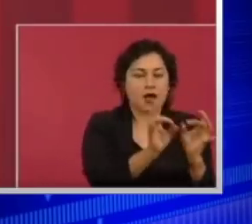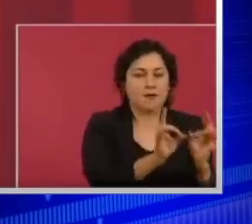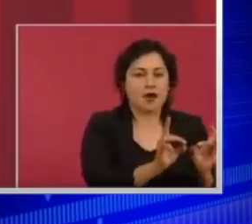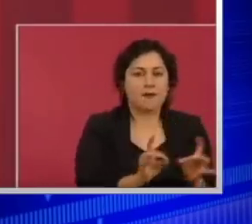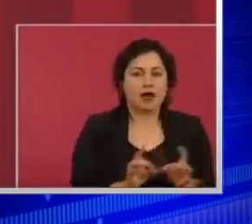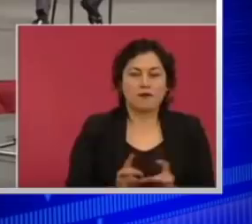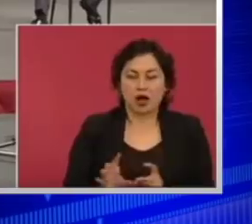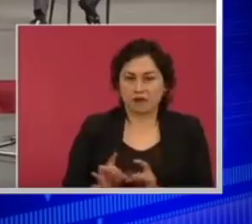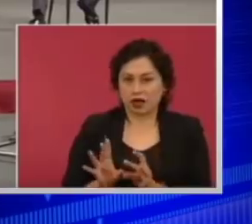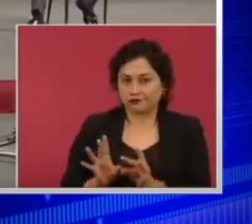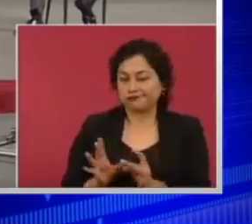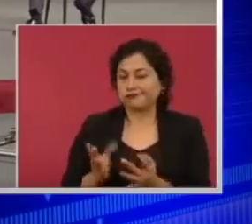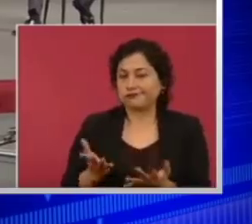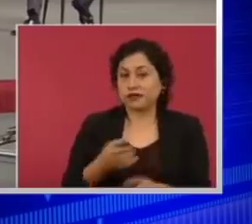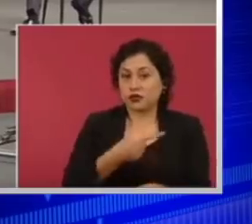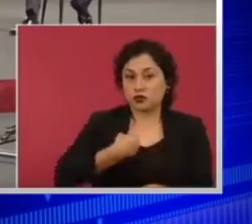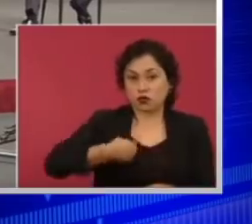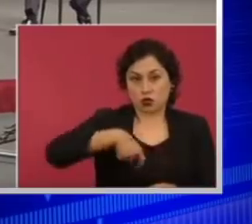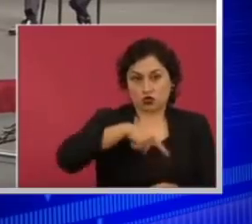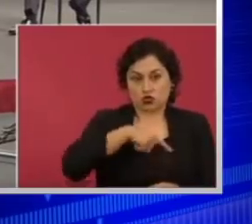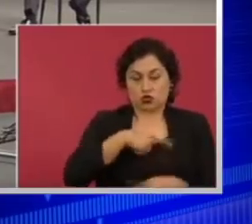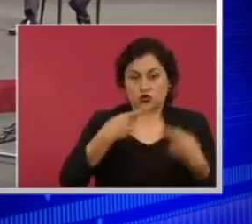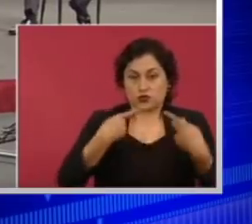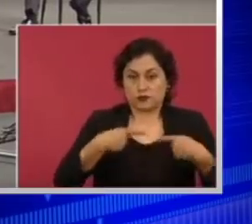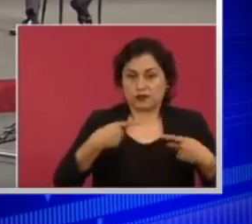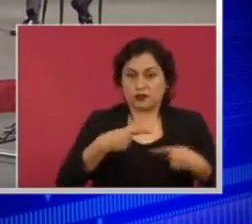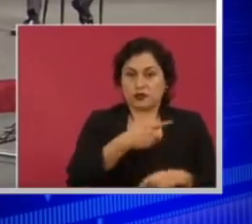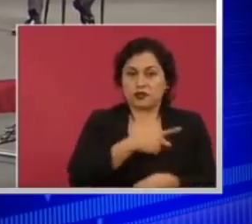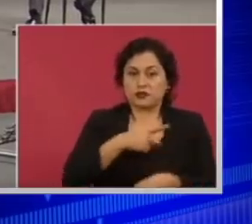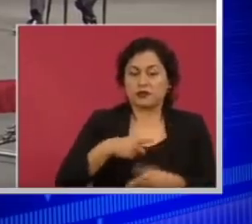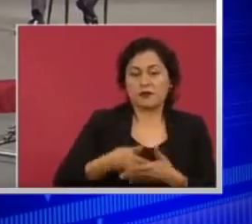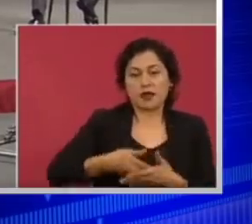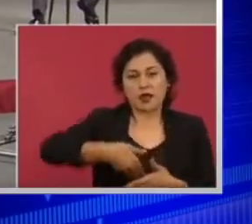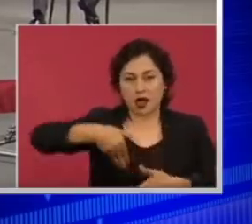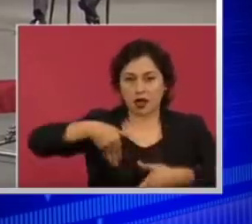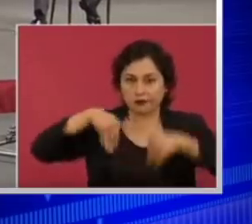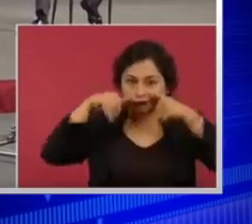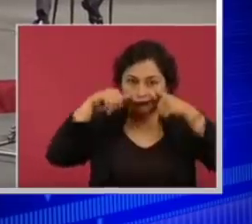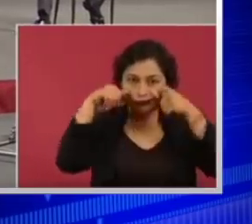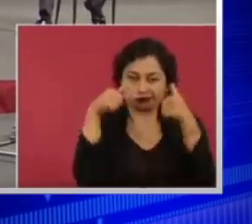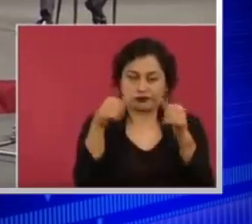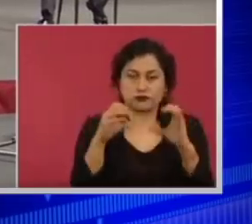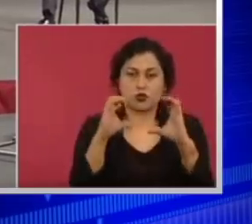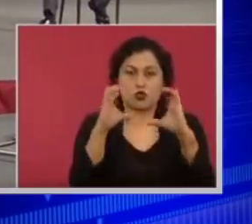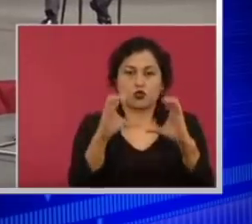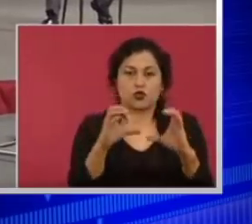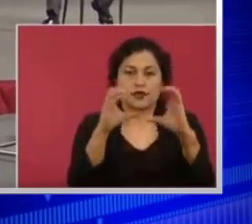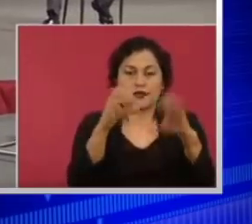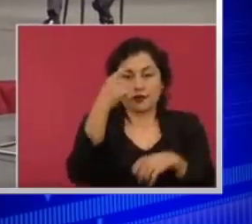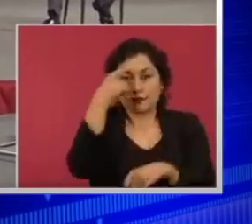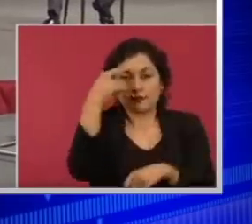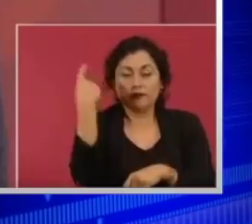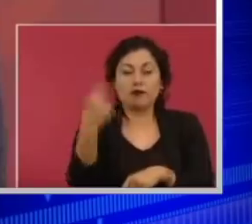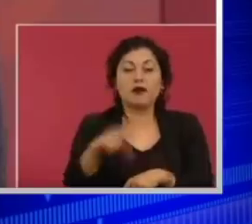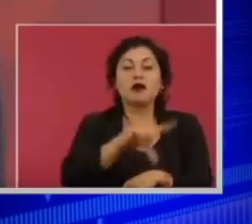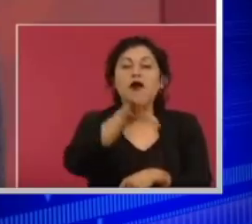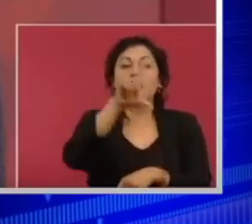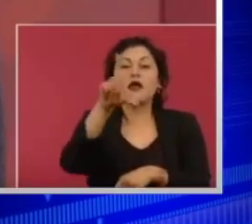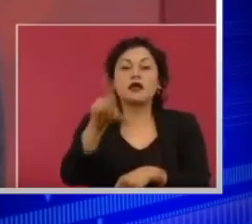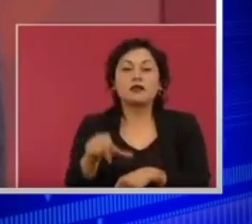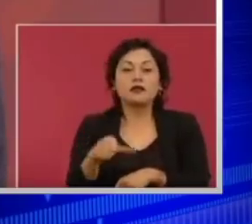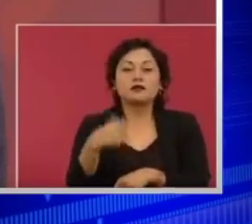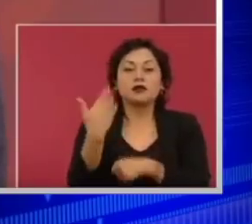padecer en lo relacionado con alimentos precios de alimentos